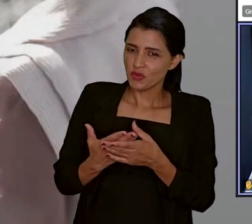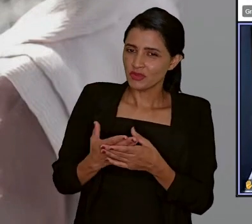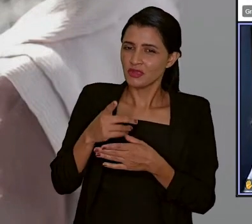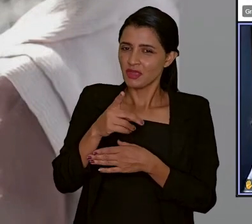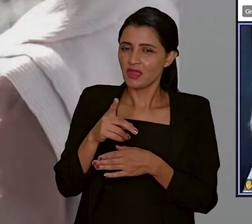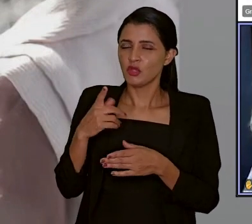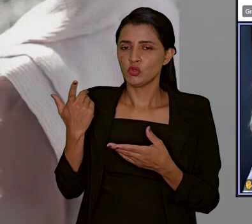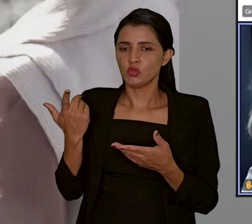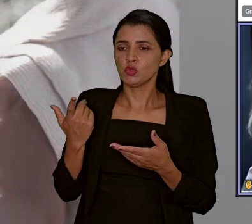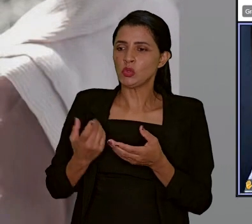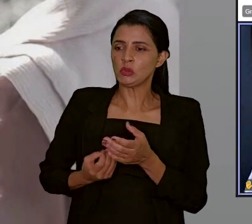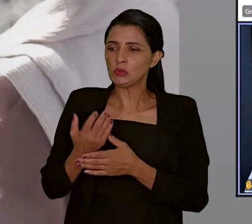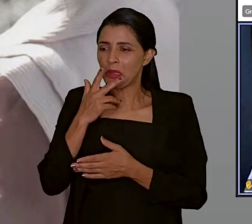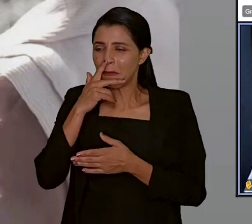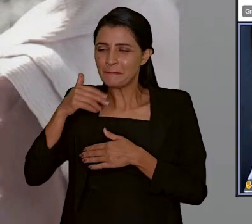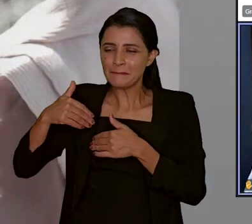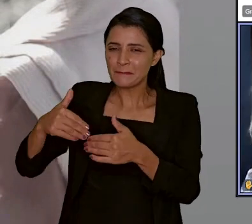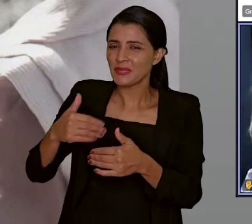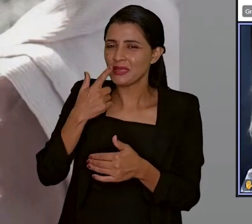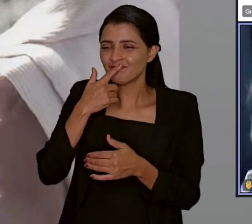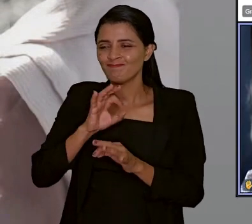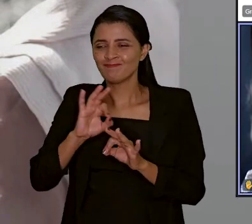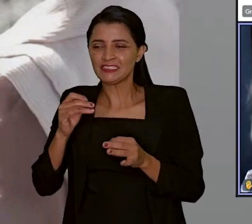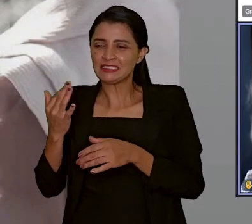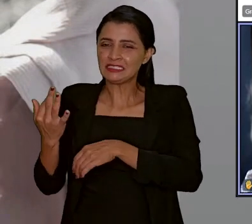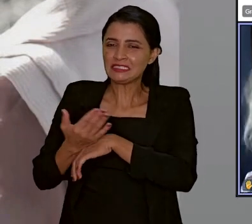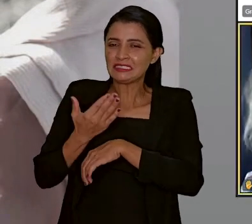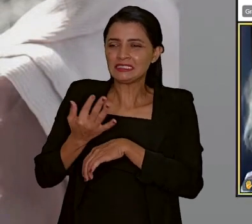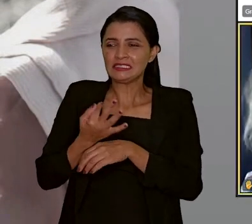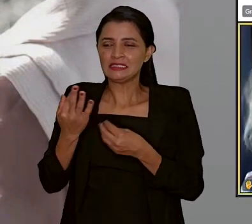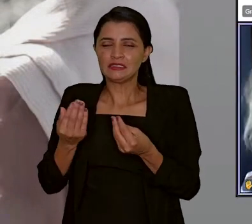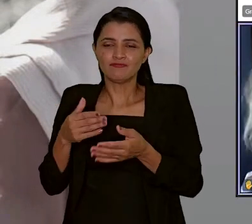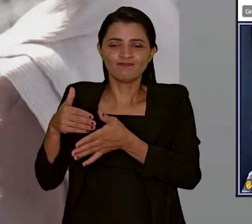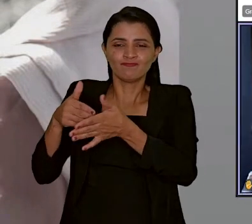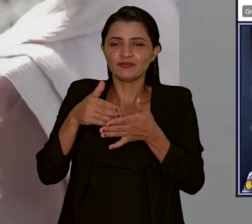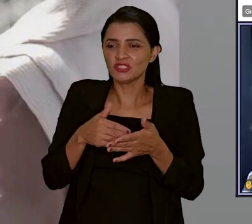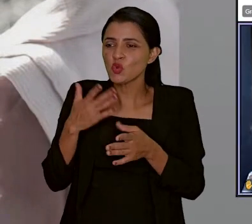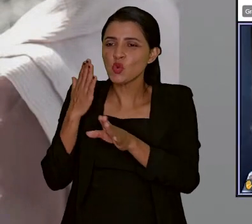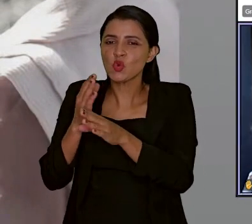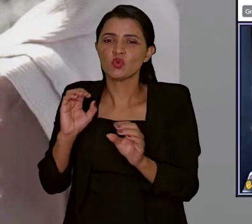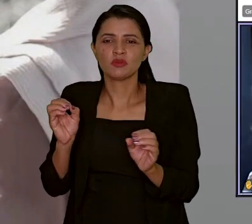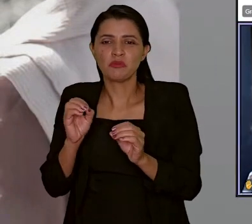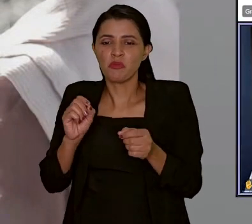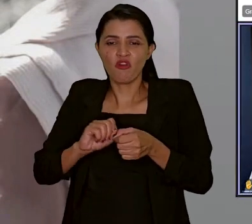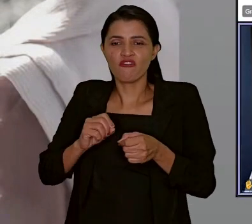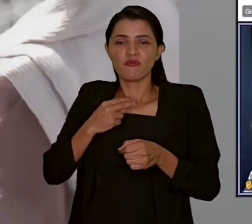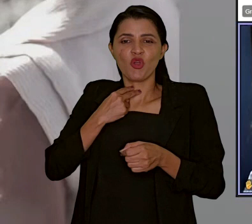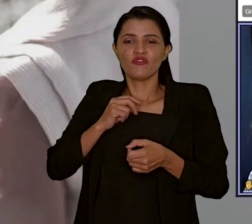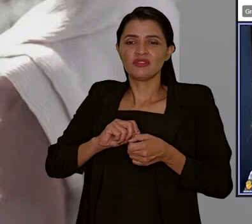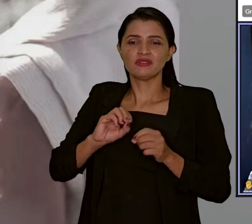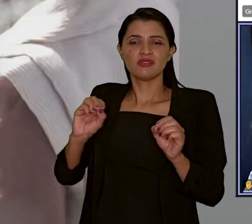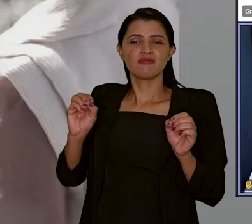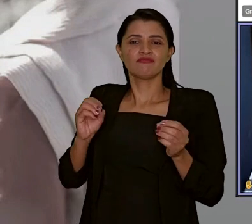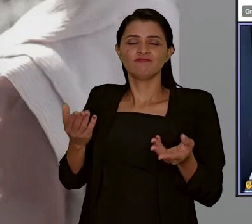llevando bien? O, bueno, yo miro, yo no puedo hacer nada, no puedo hacer nada. Si el juez me